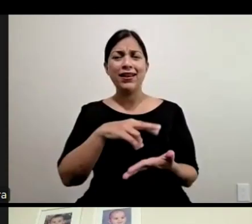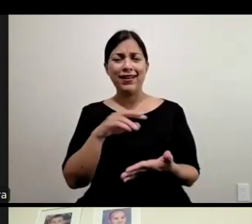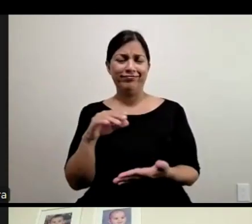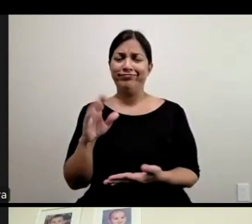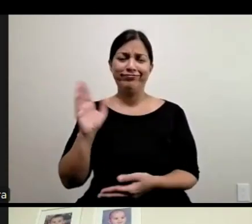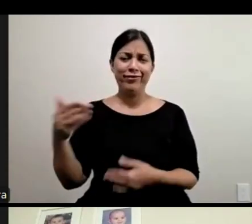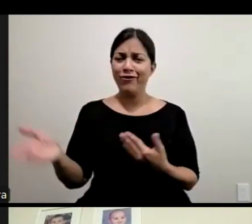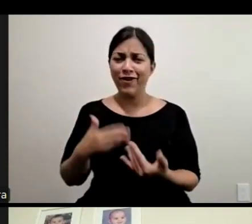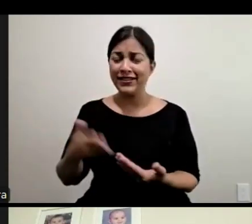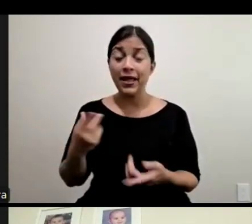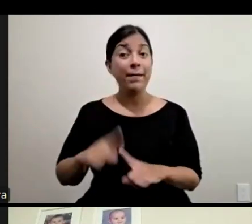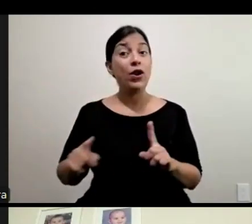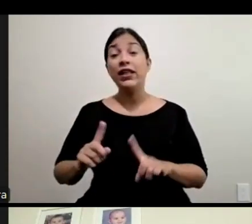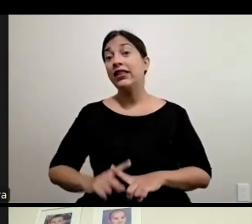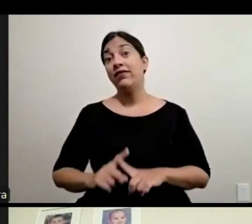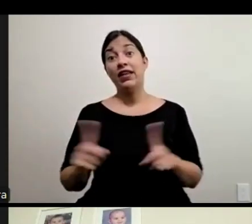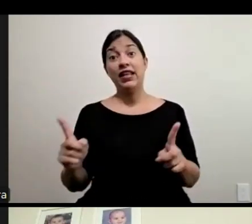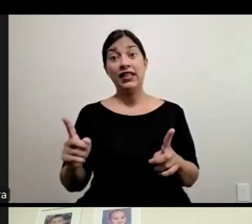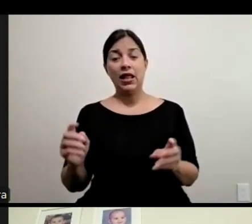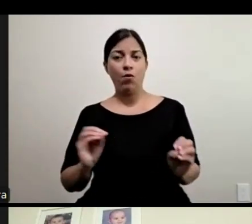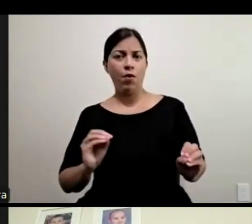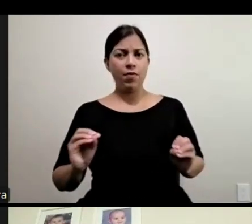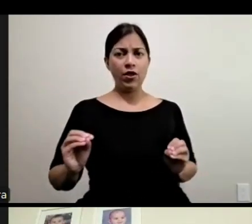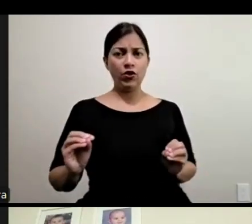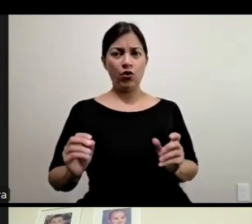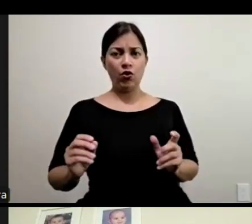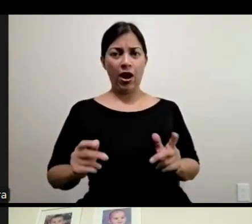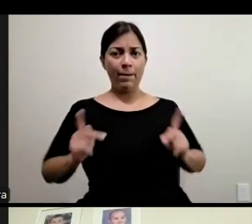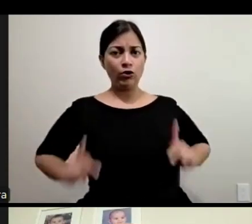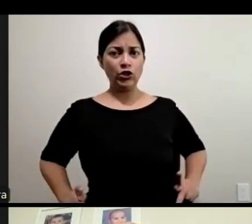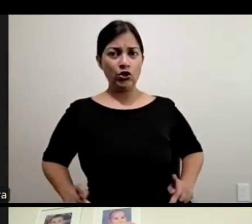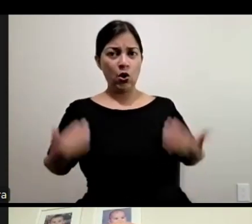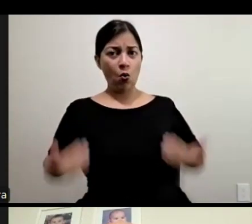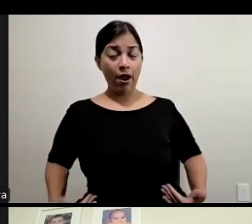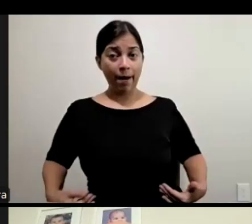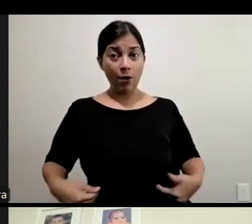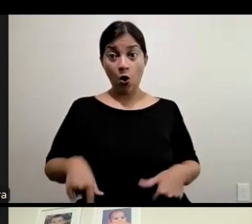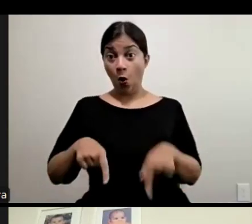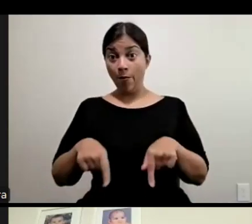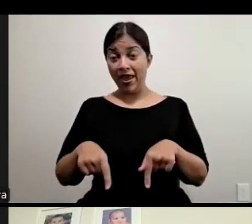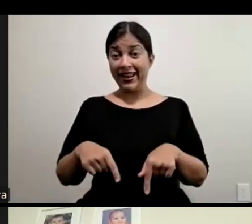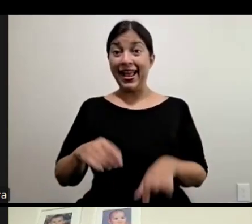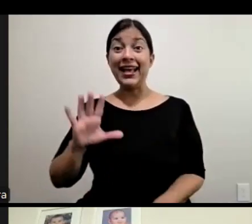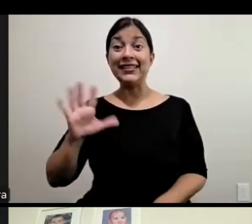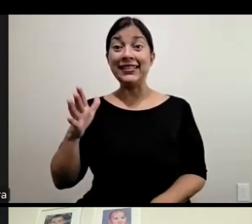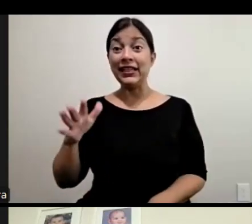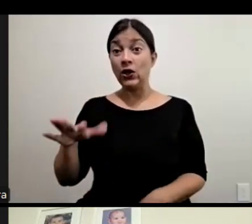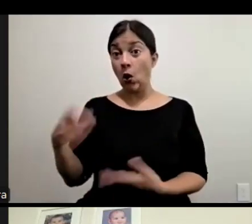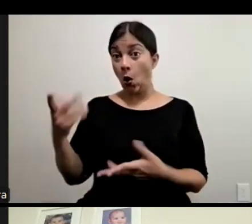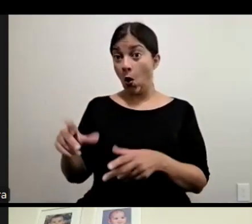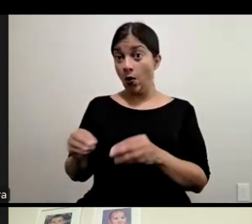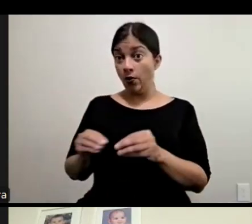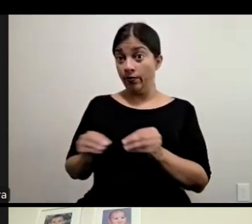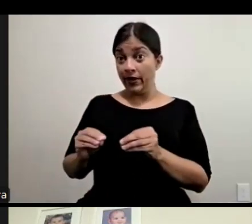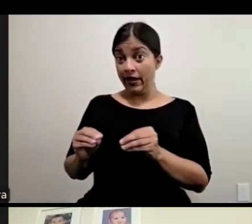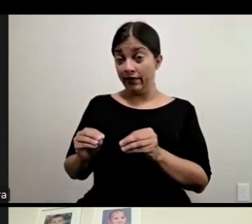totalmente distinta la postura del cuerpo, la apertura de los pies. Las 5 posiciones del ballet clásico vienen del